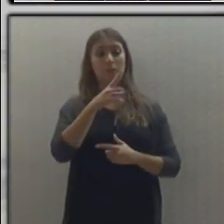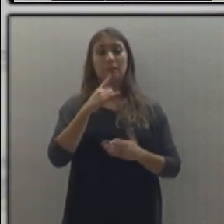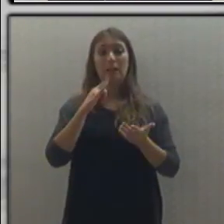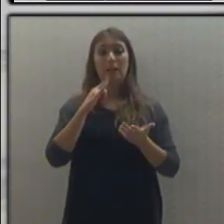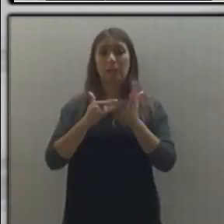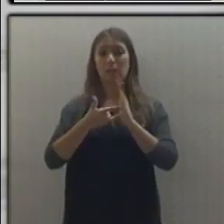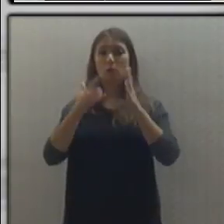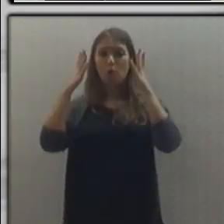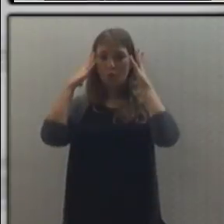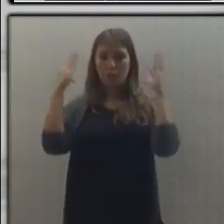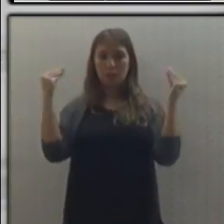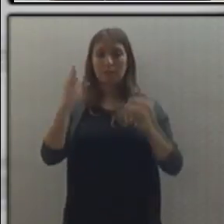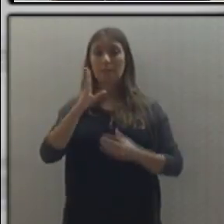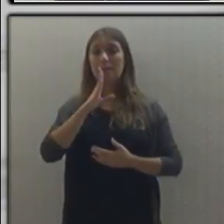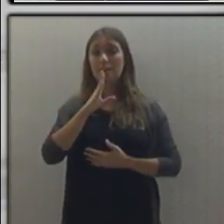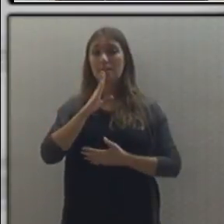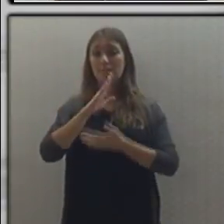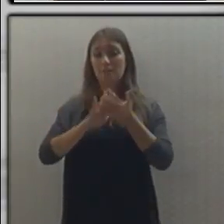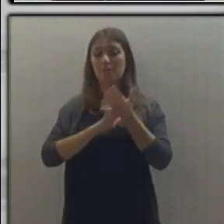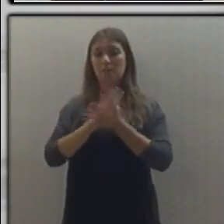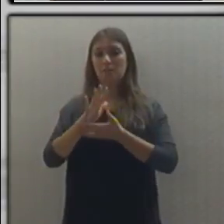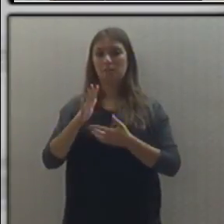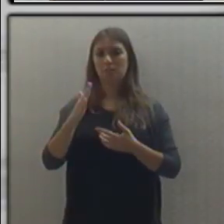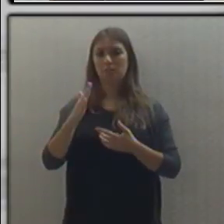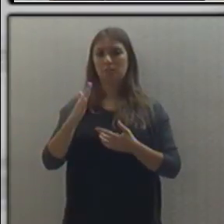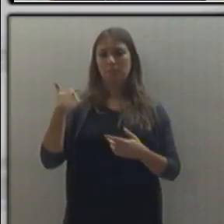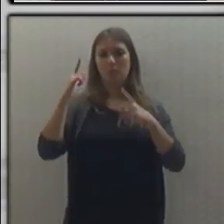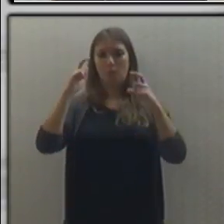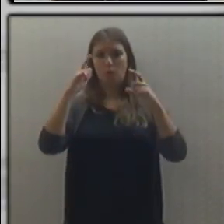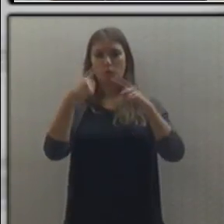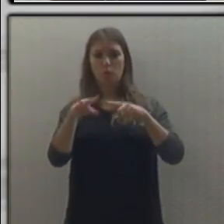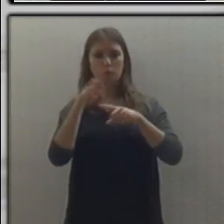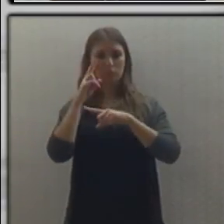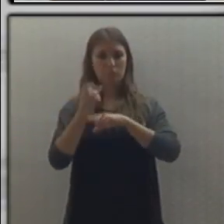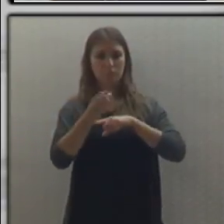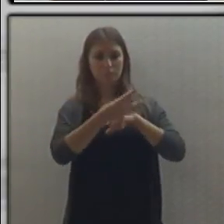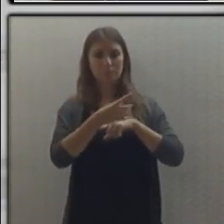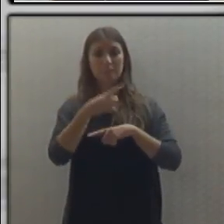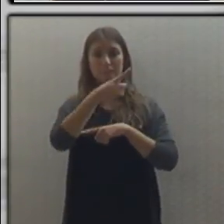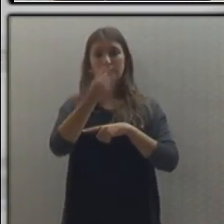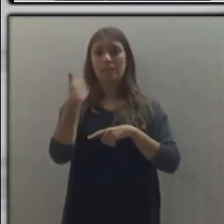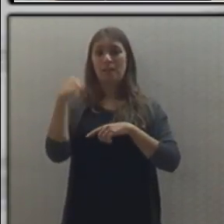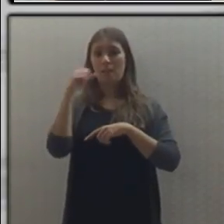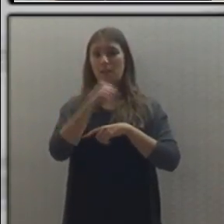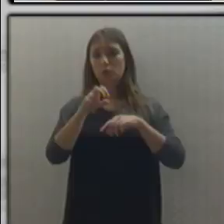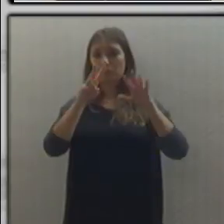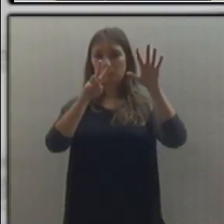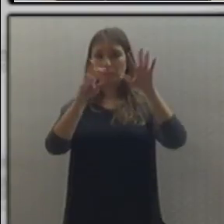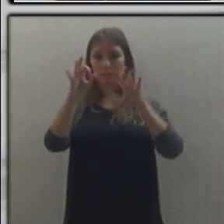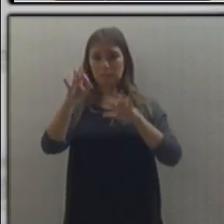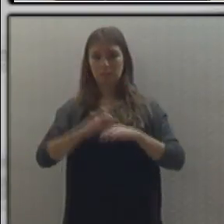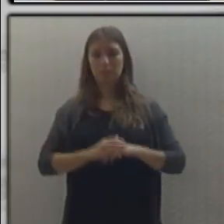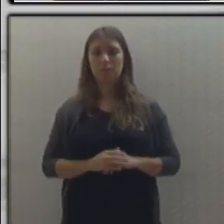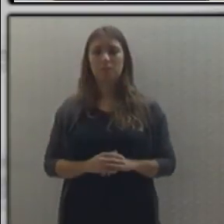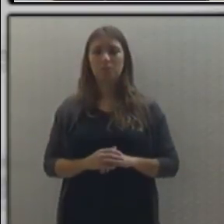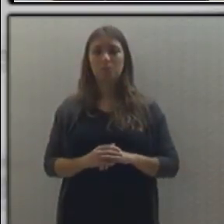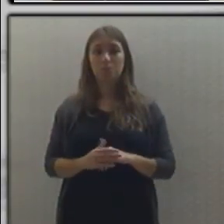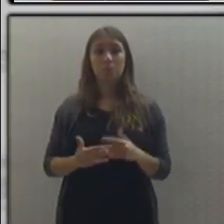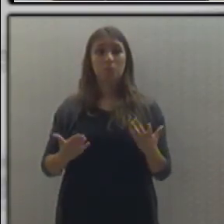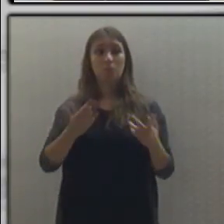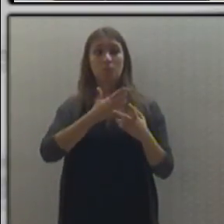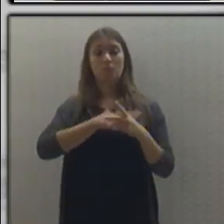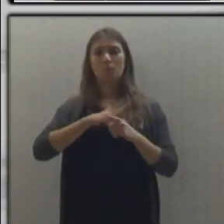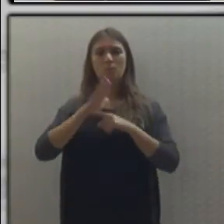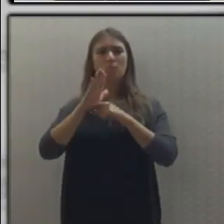arquitecto holandés que ya vengo comentando y enseñando desde hace un rato. Estas viviendas son de los años 70. Quería